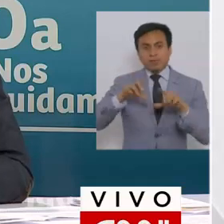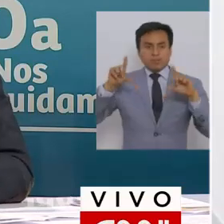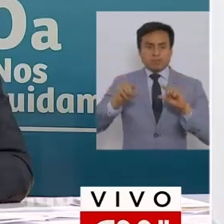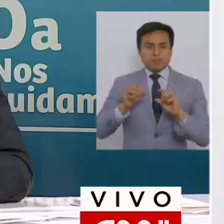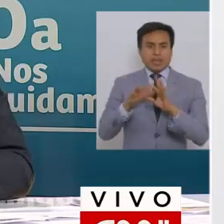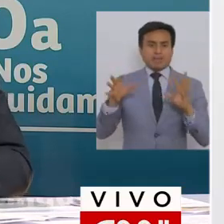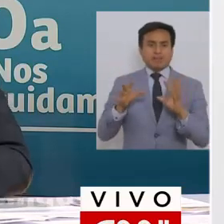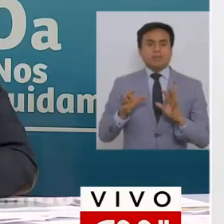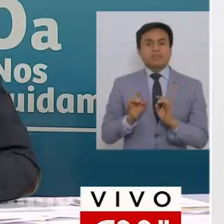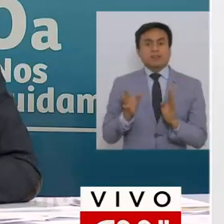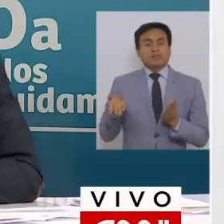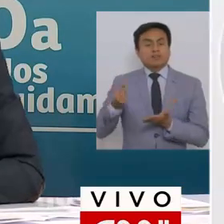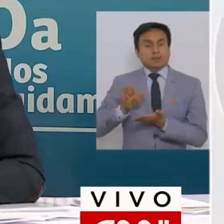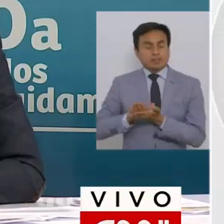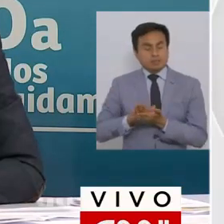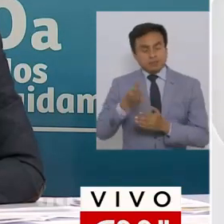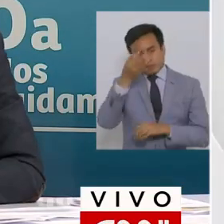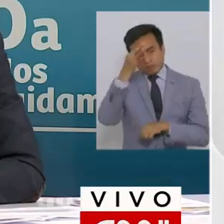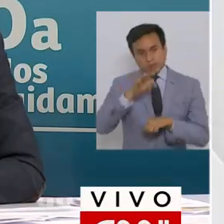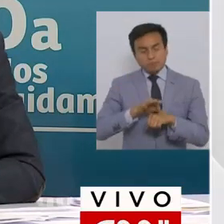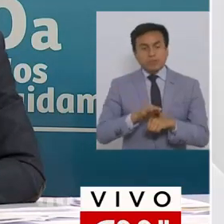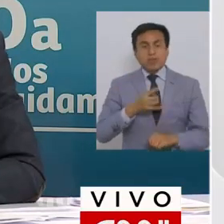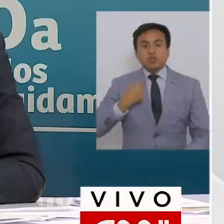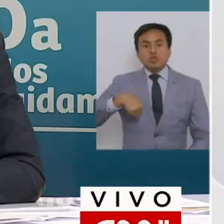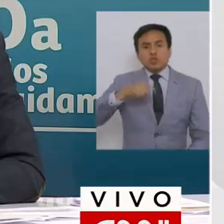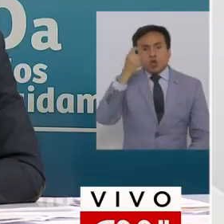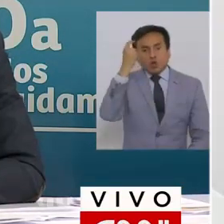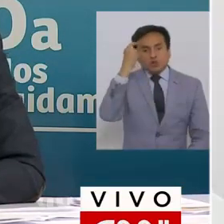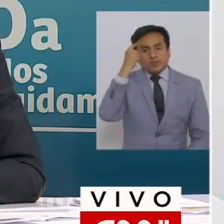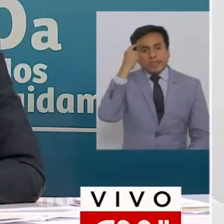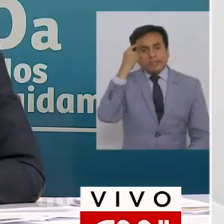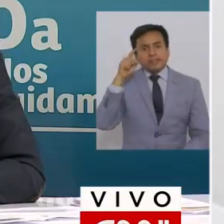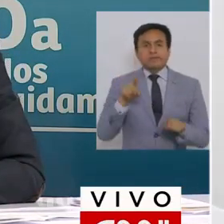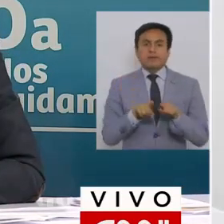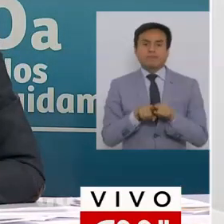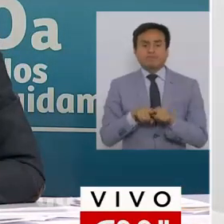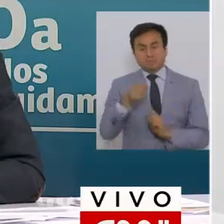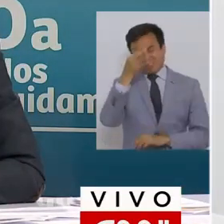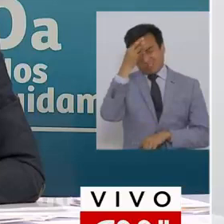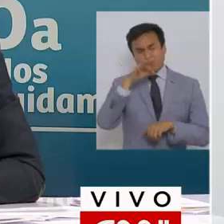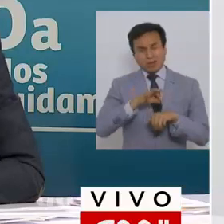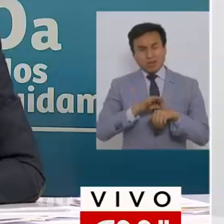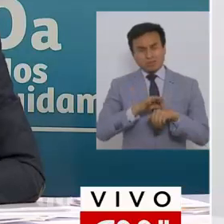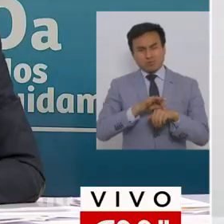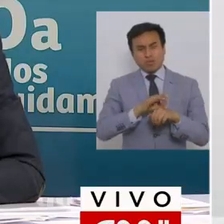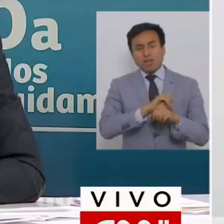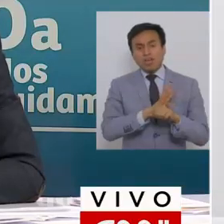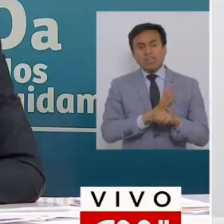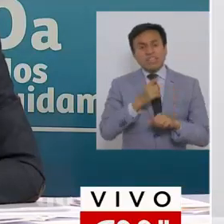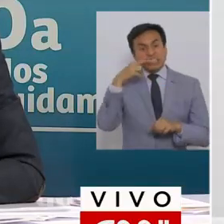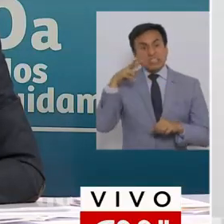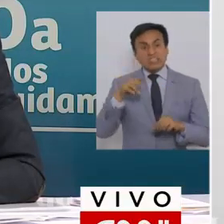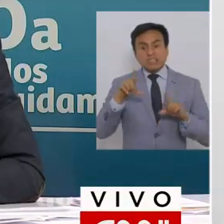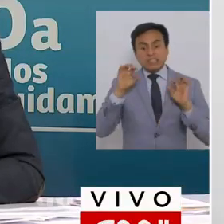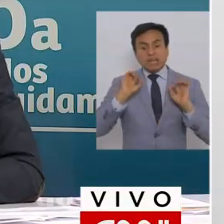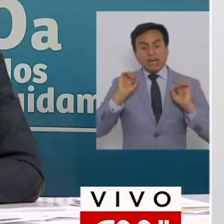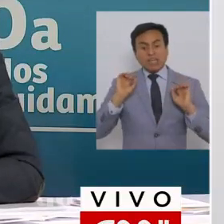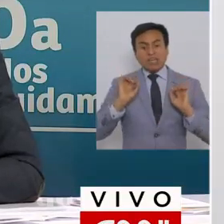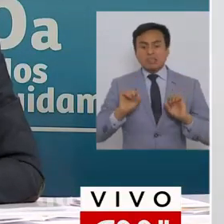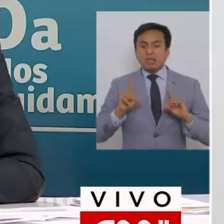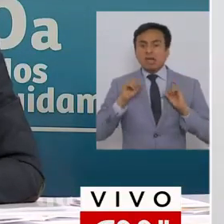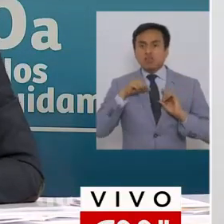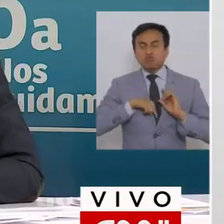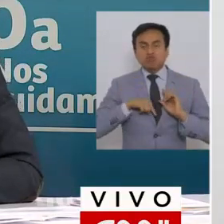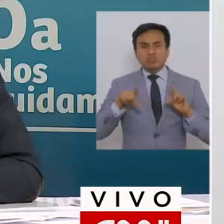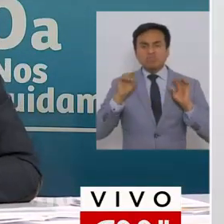eventualmente fallecer por la enfermedad. Tenemos que ser conscientes además de que si nos enfermamos, aunque no presentemos síntomas o estos sean muy